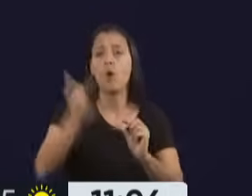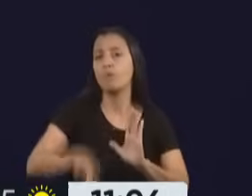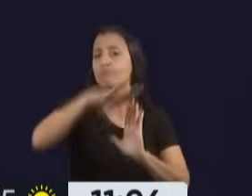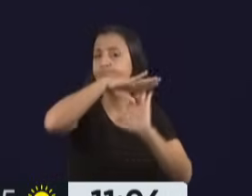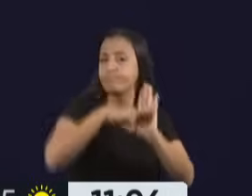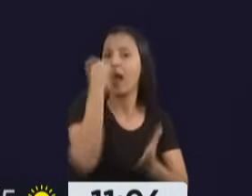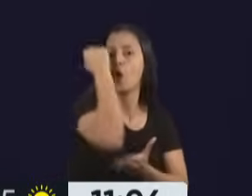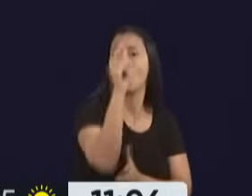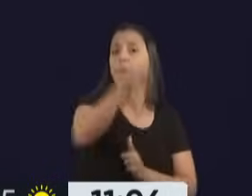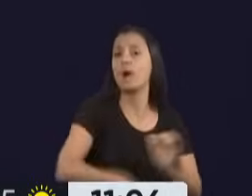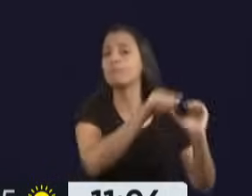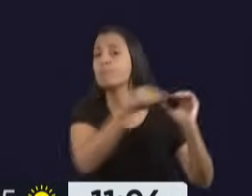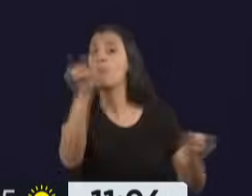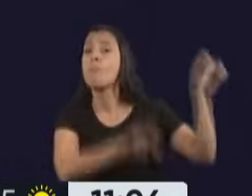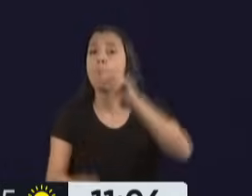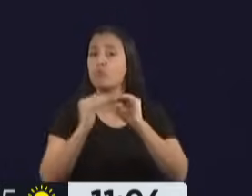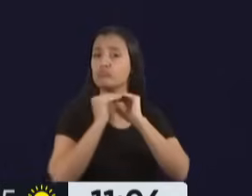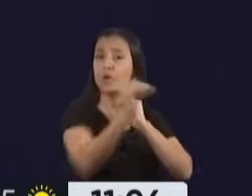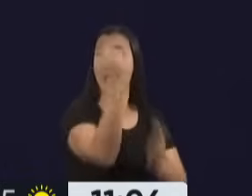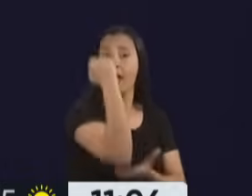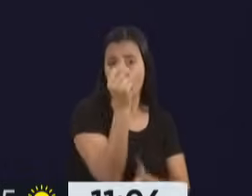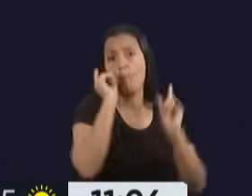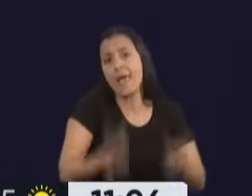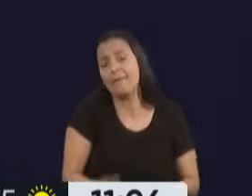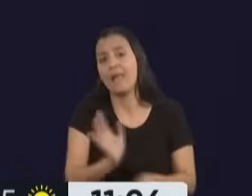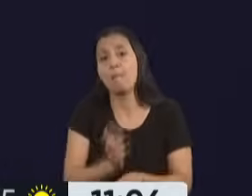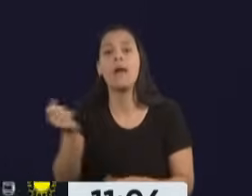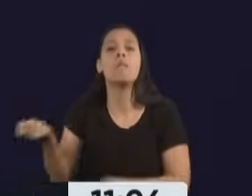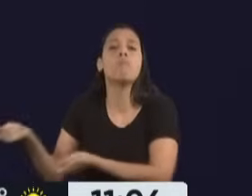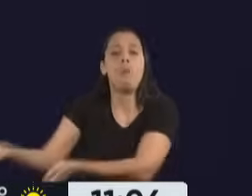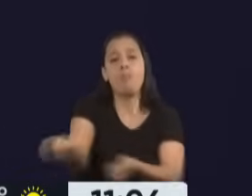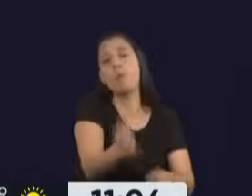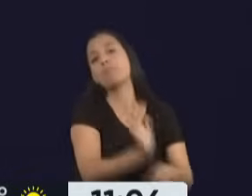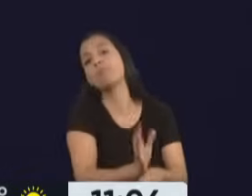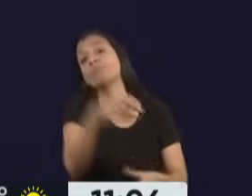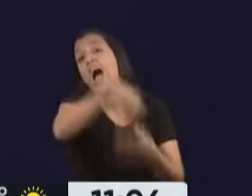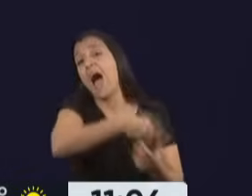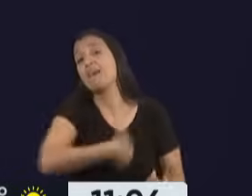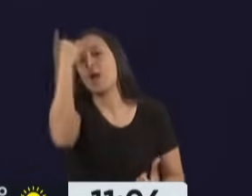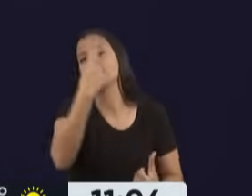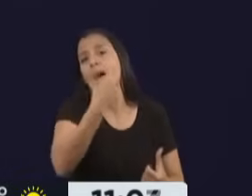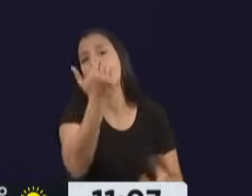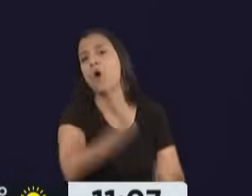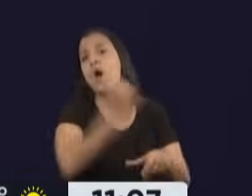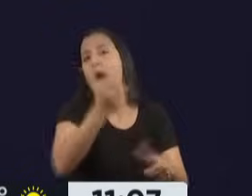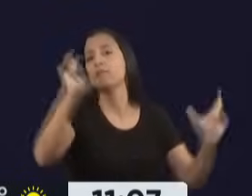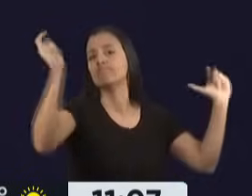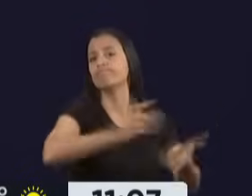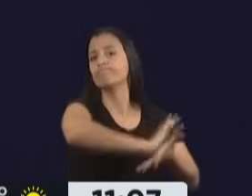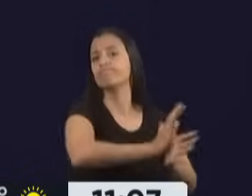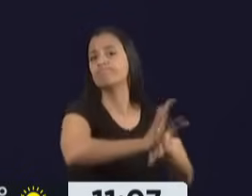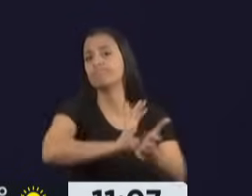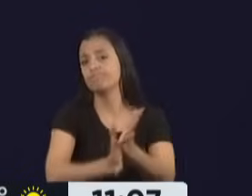ortodoxo de estabilización económica y se pasó lo que denominamos la motosierra por cada rincón del Estado, con